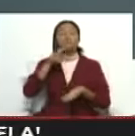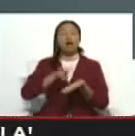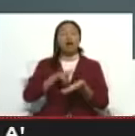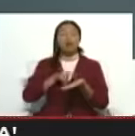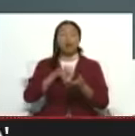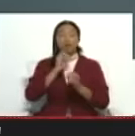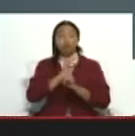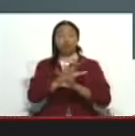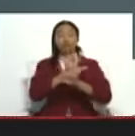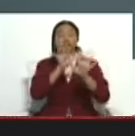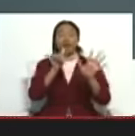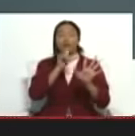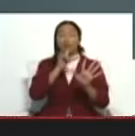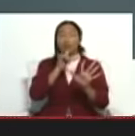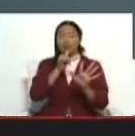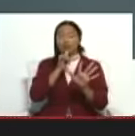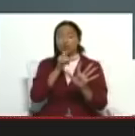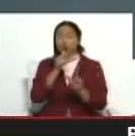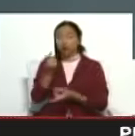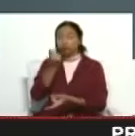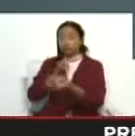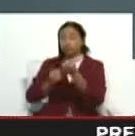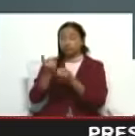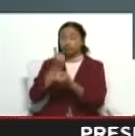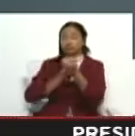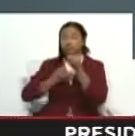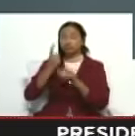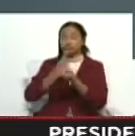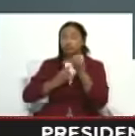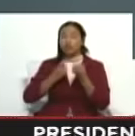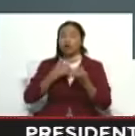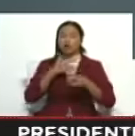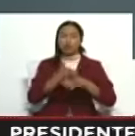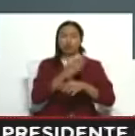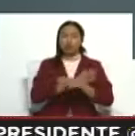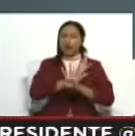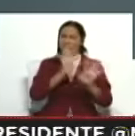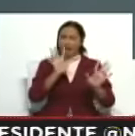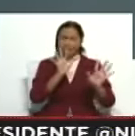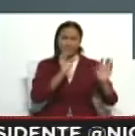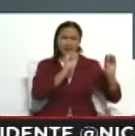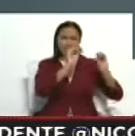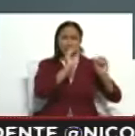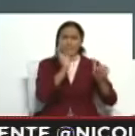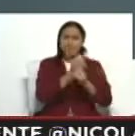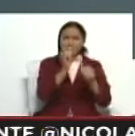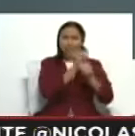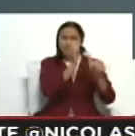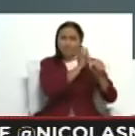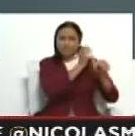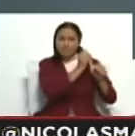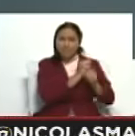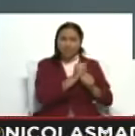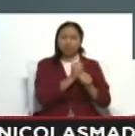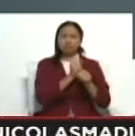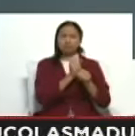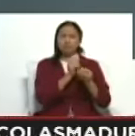claves más allá de lo que ya teníamos de las extracciones forenses, de las